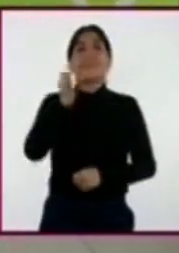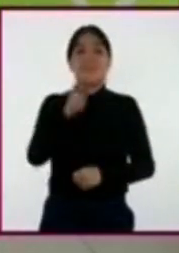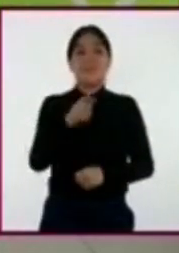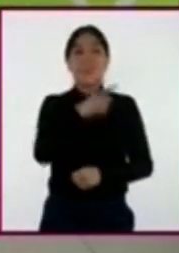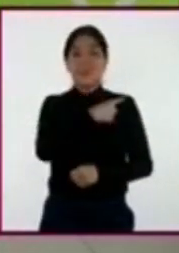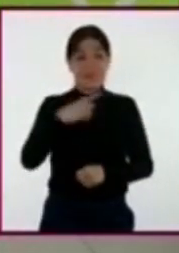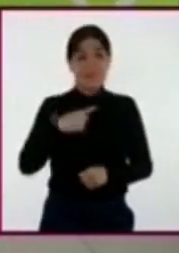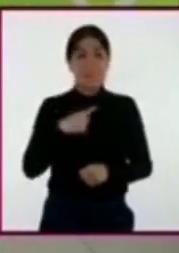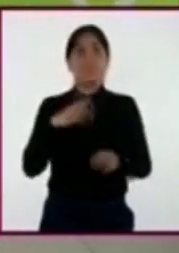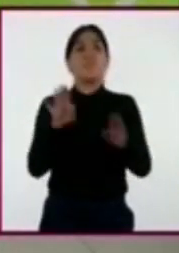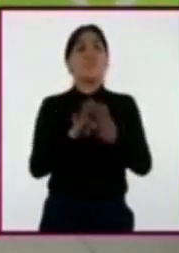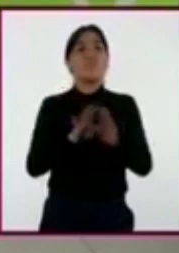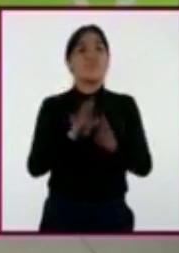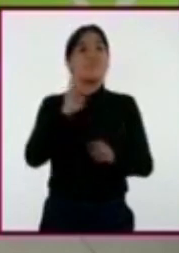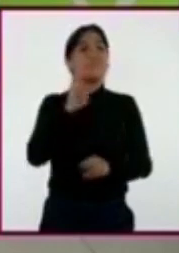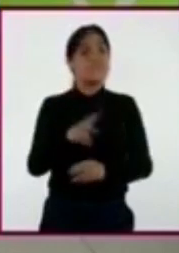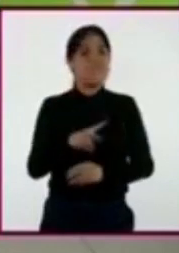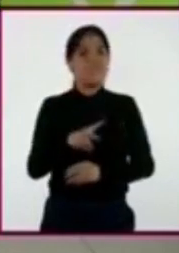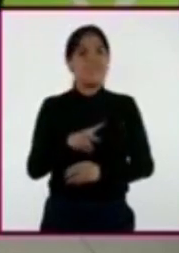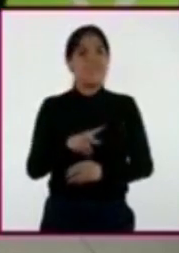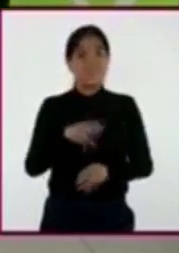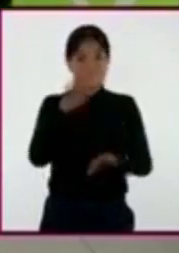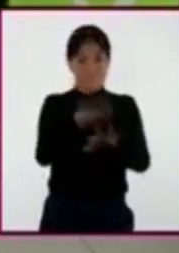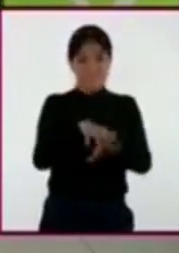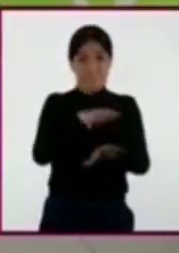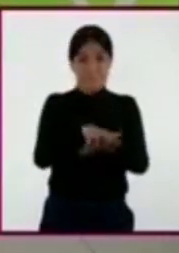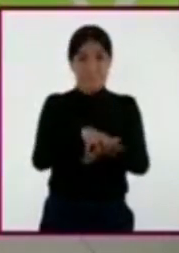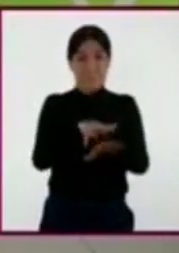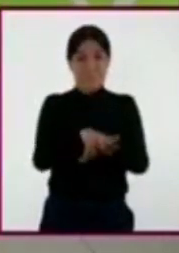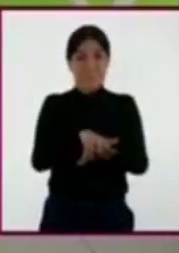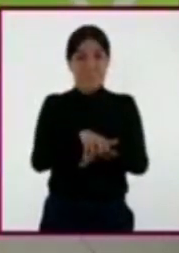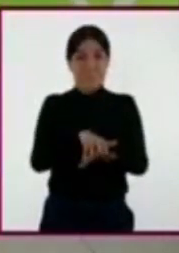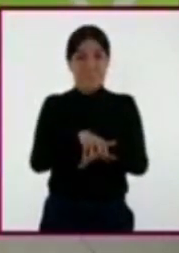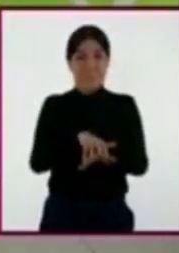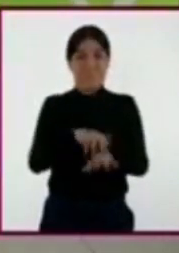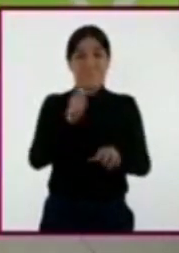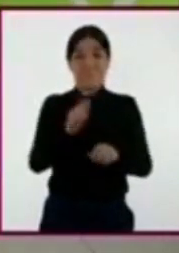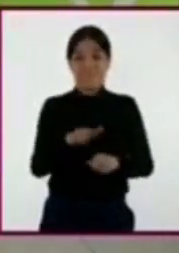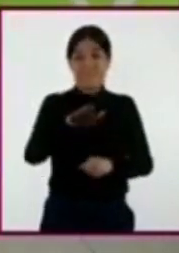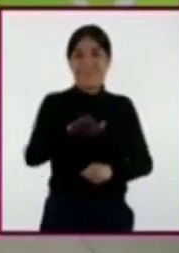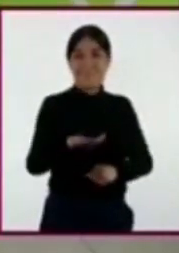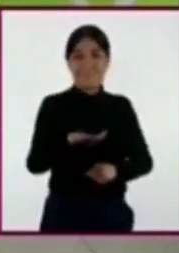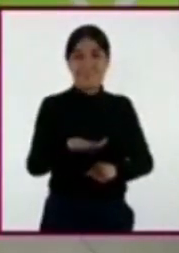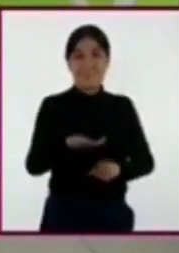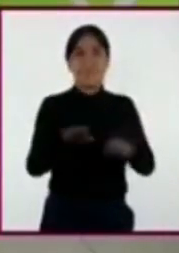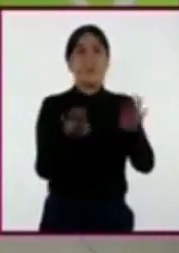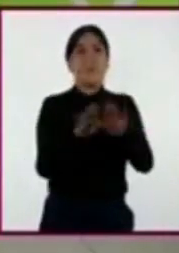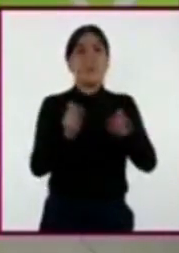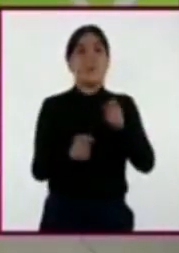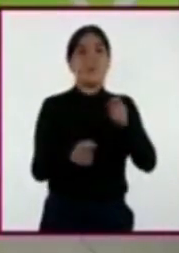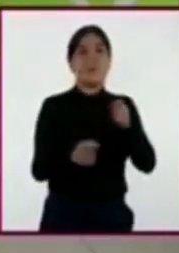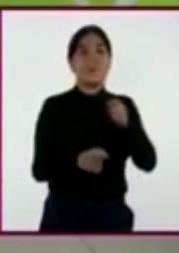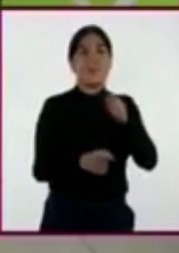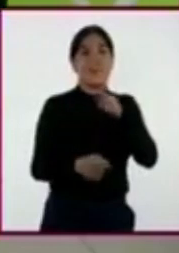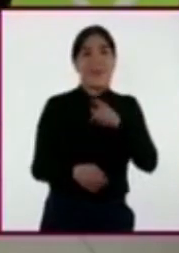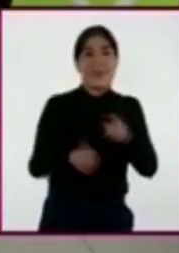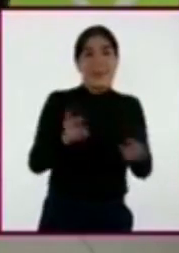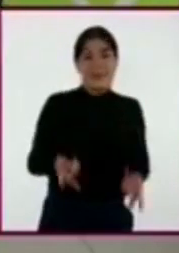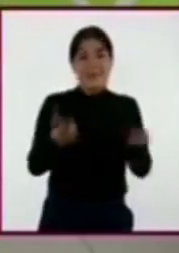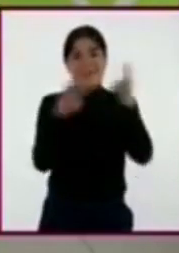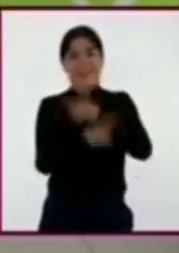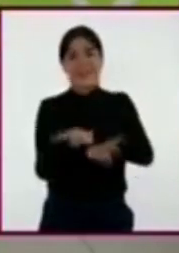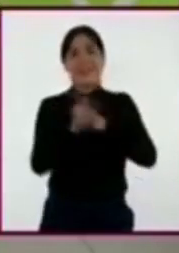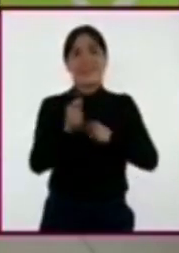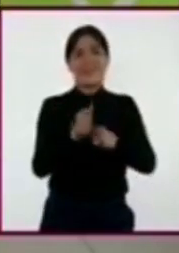tengas muy en cuenta que el pie que va adelante es el contrario de nuestro brazo